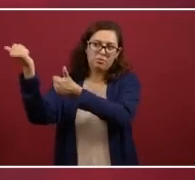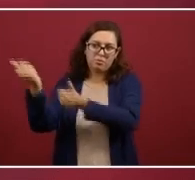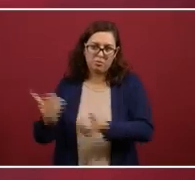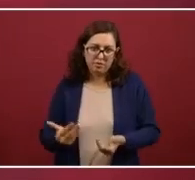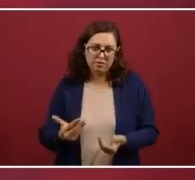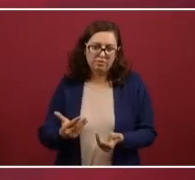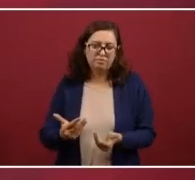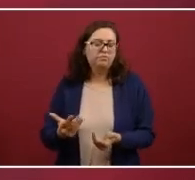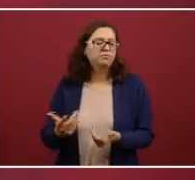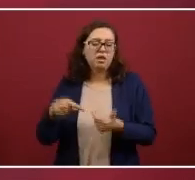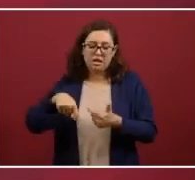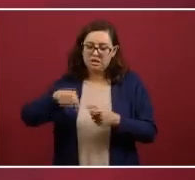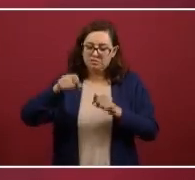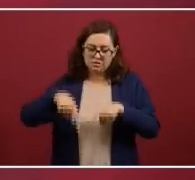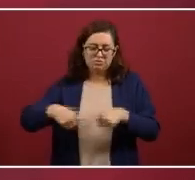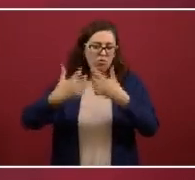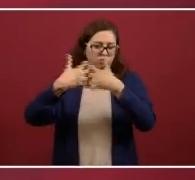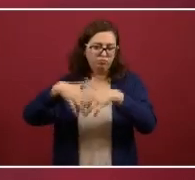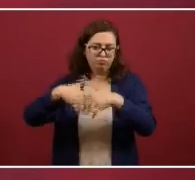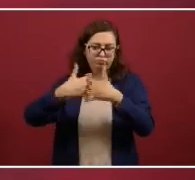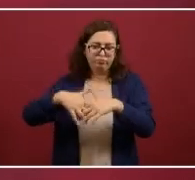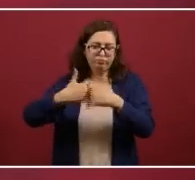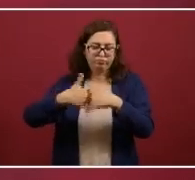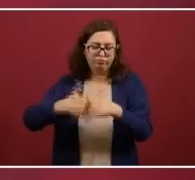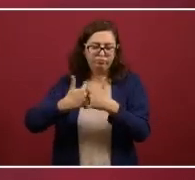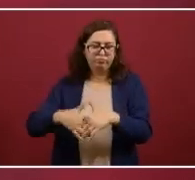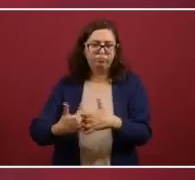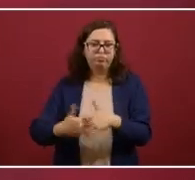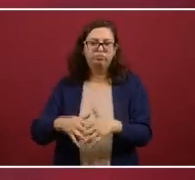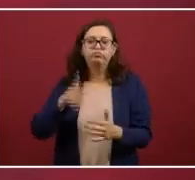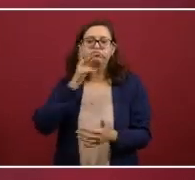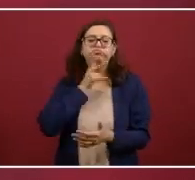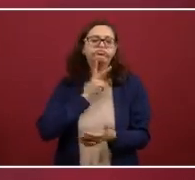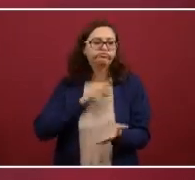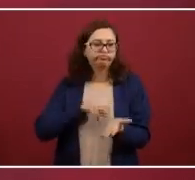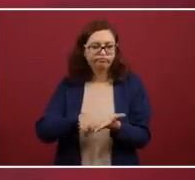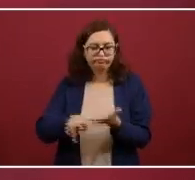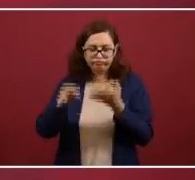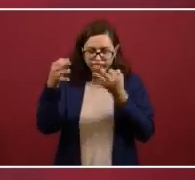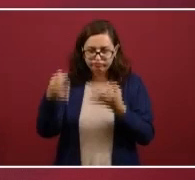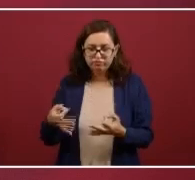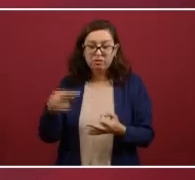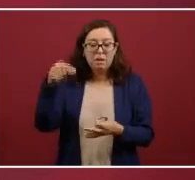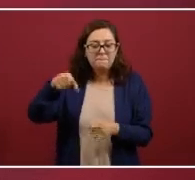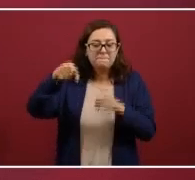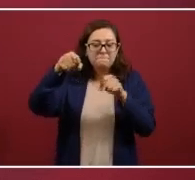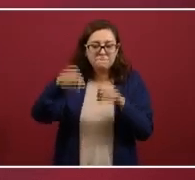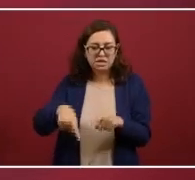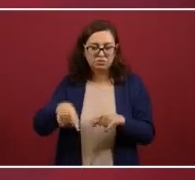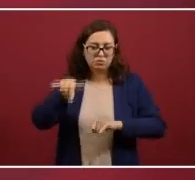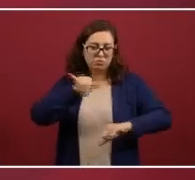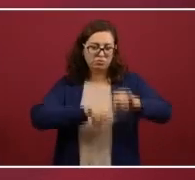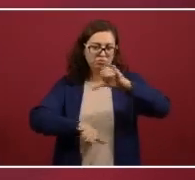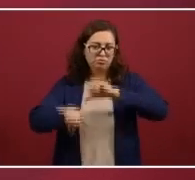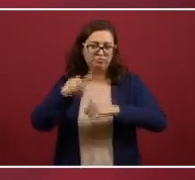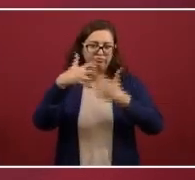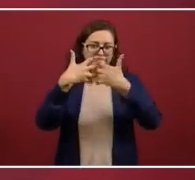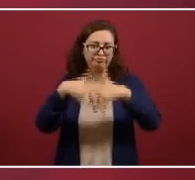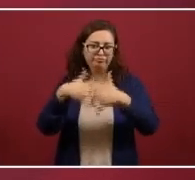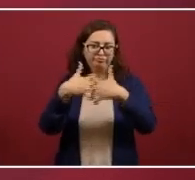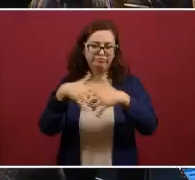petróleo crudo, materia prima, sino que podamos procesar ahí en esa